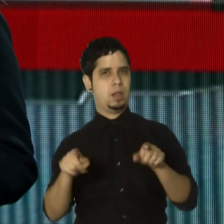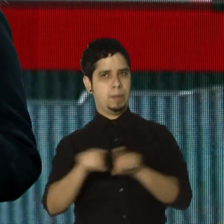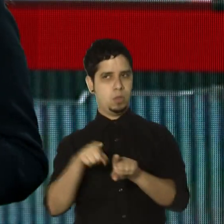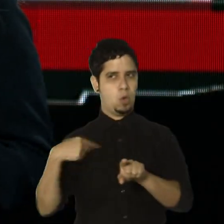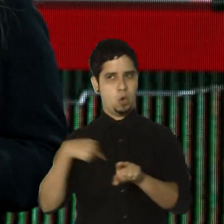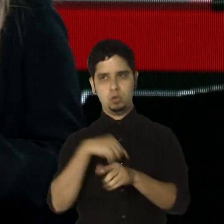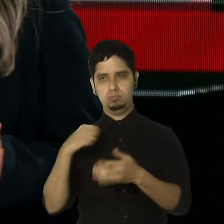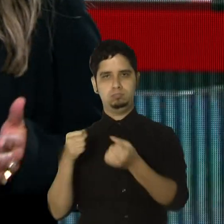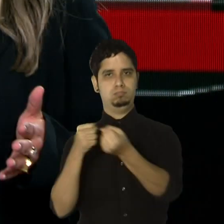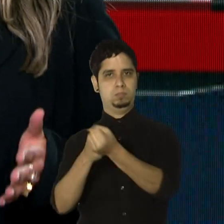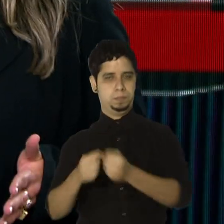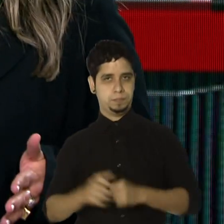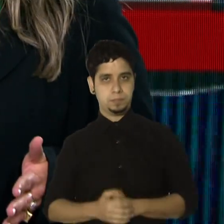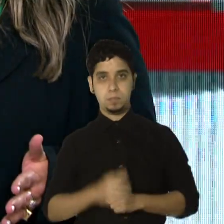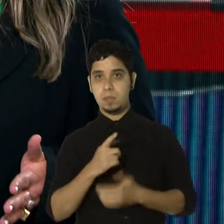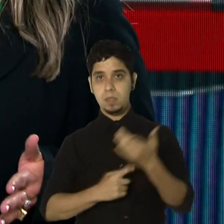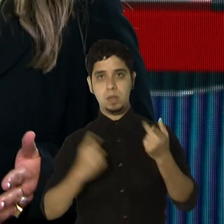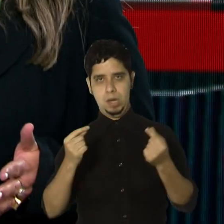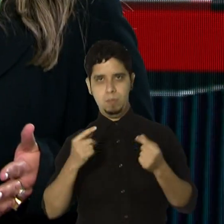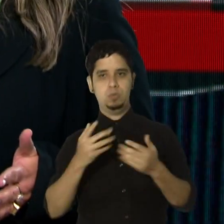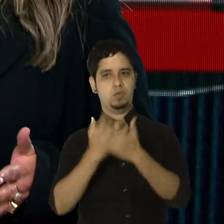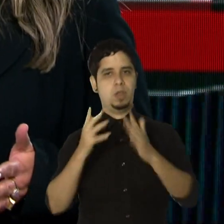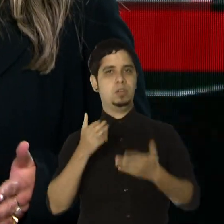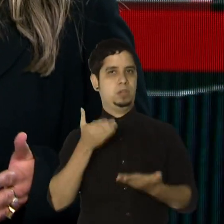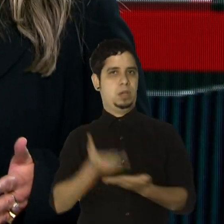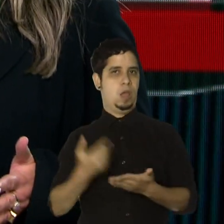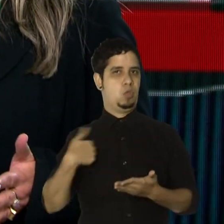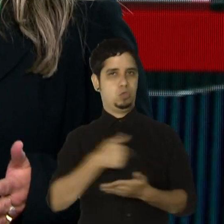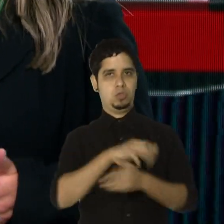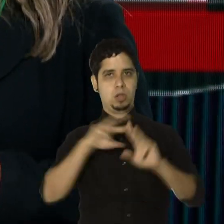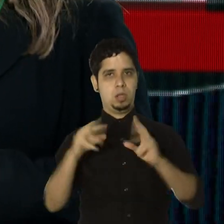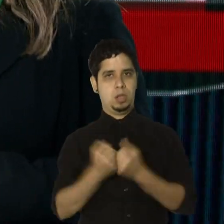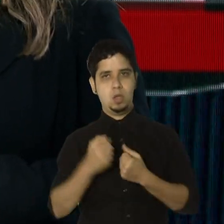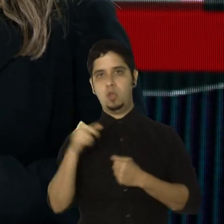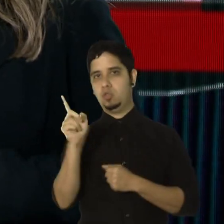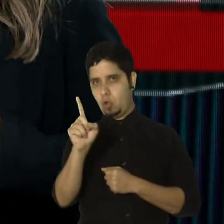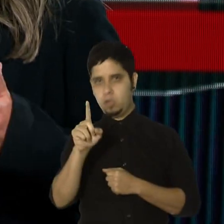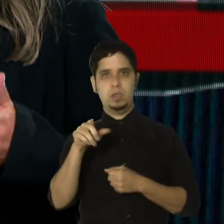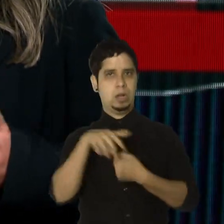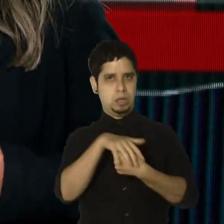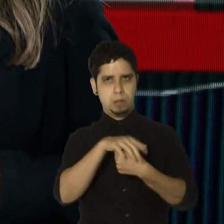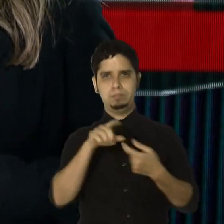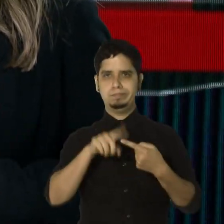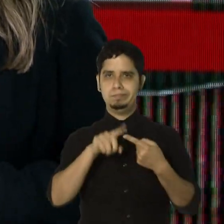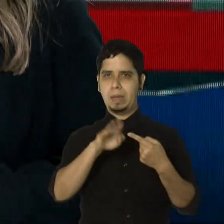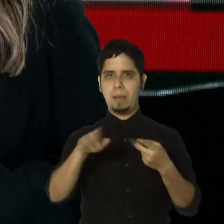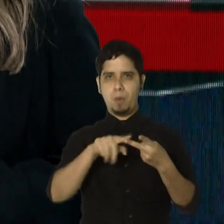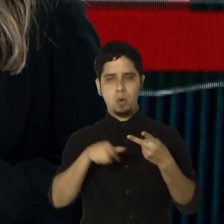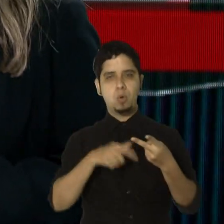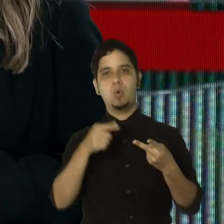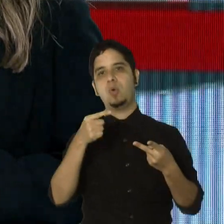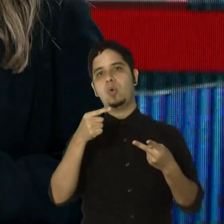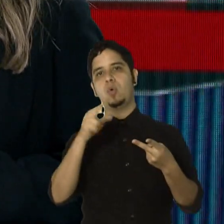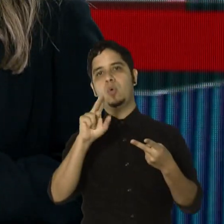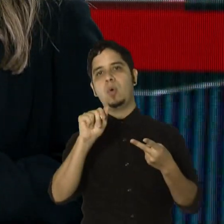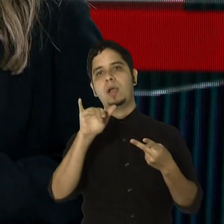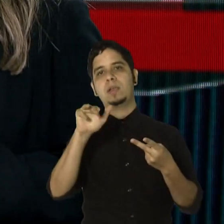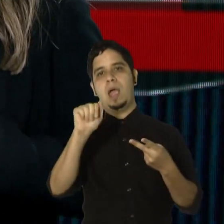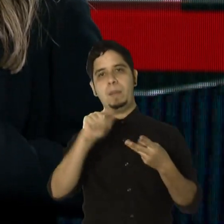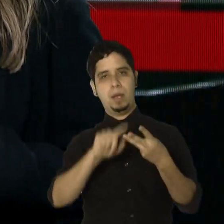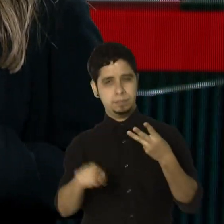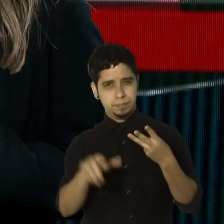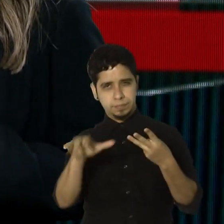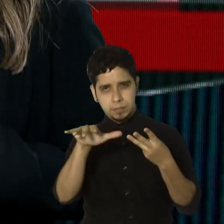Estos confinados llegan a nuestros talleres y los talleres están ubicados en las instituciones en Bayamón, en Guayama, en Ponce. Y